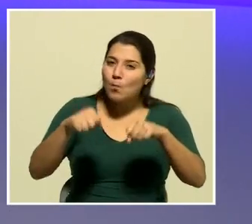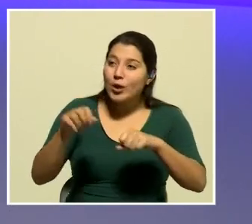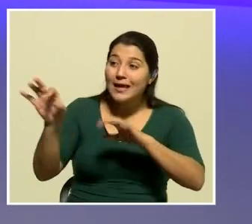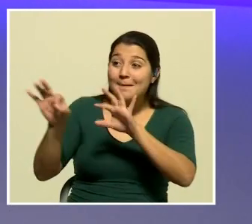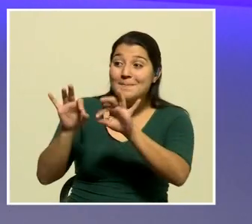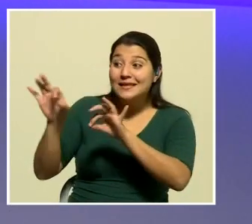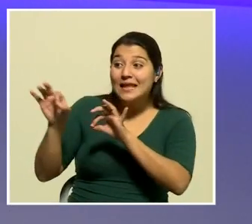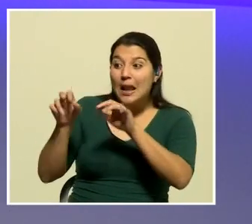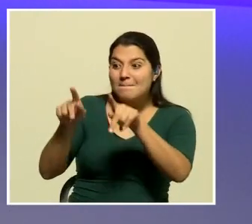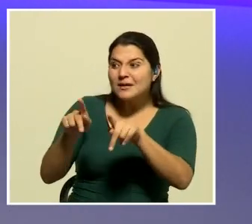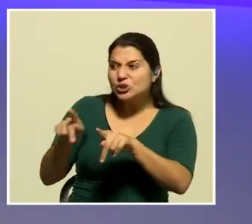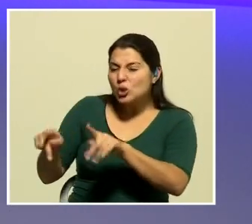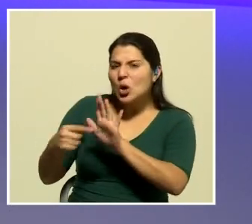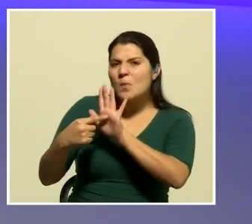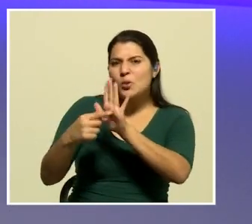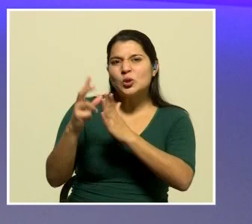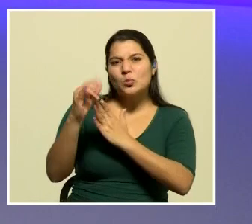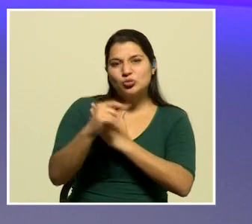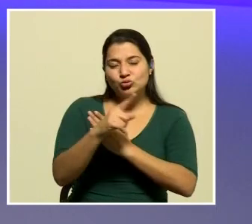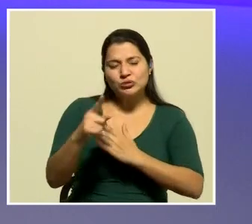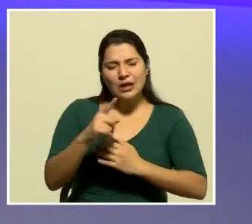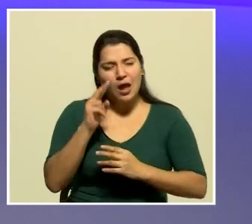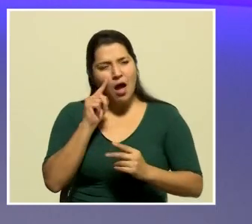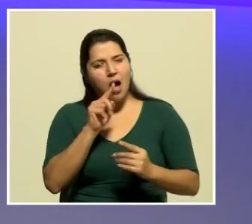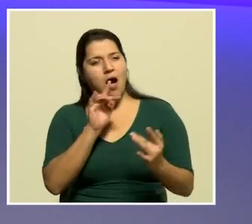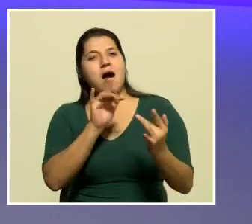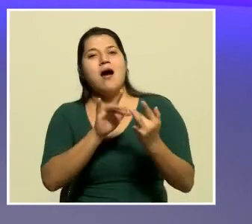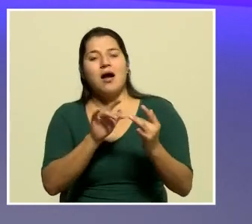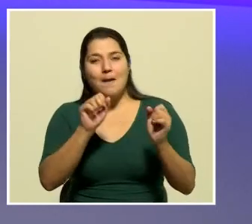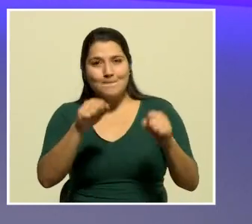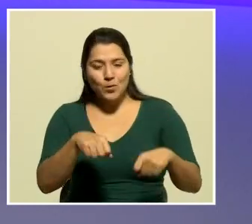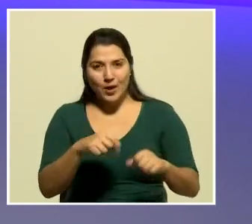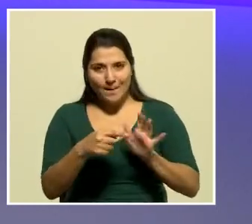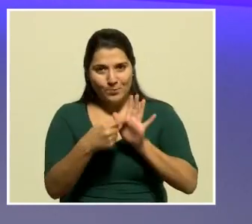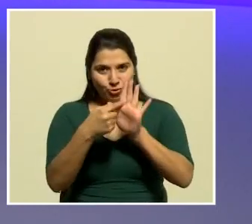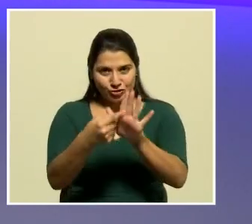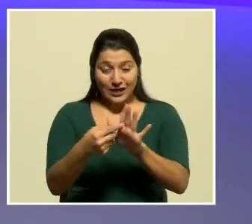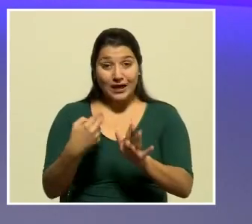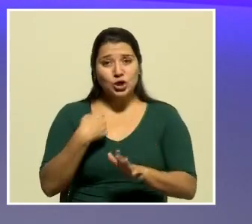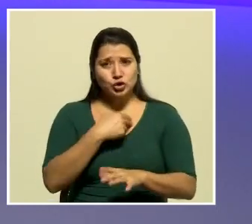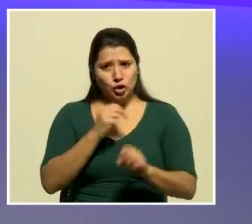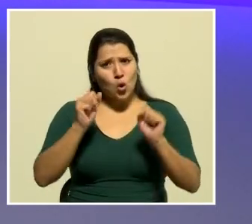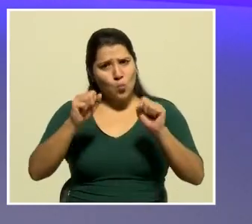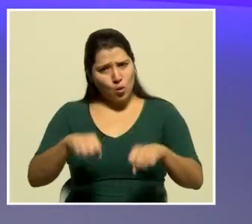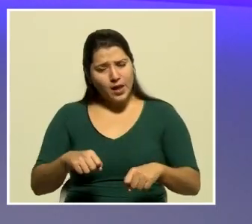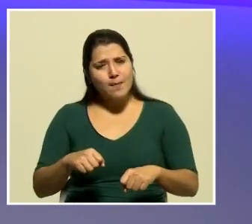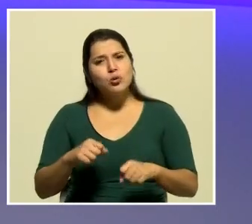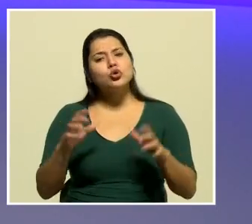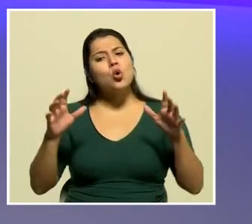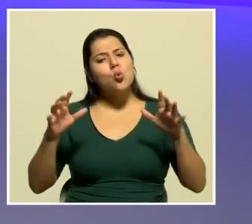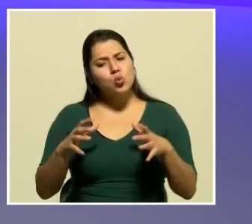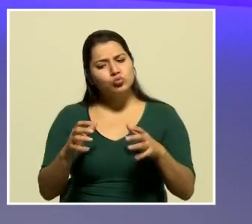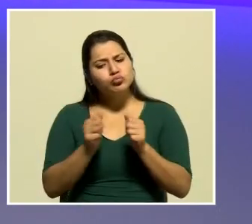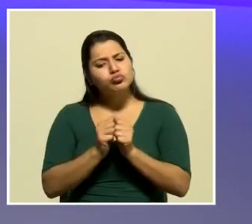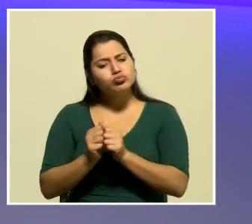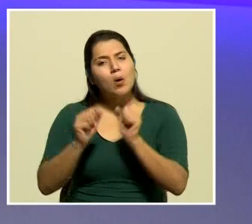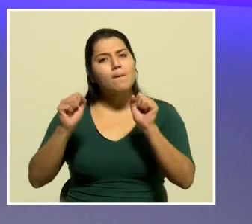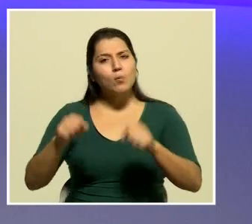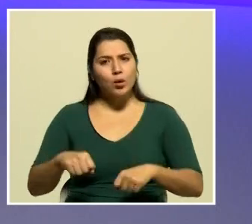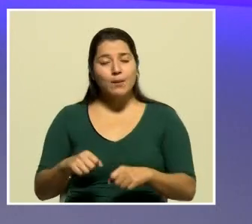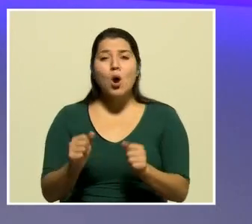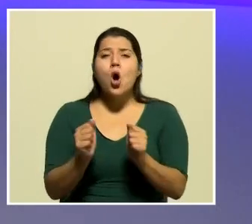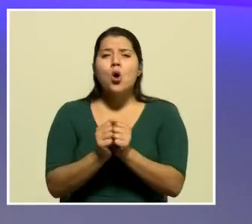personajes, proyectos que los inspiren, que le muestren que podemos, que juntos podemos, que con